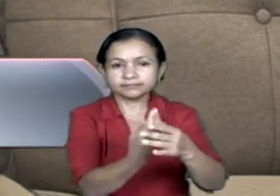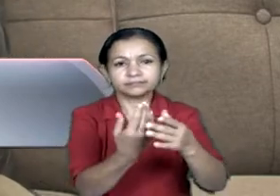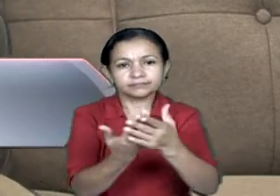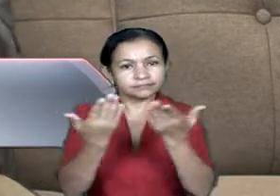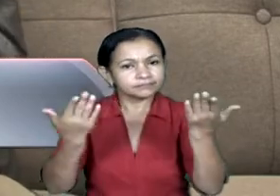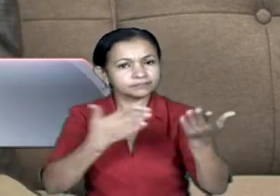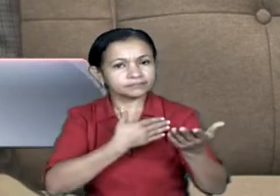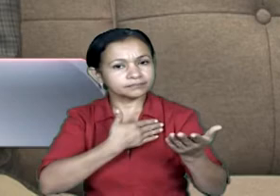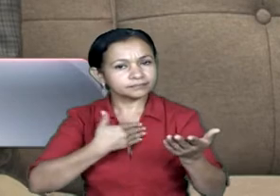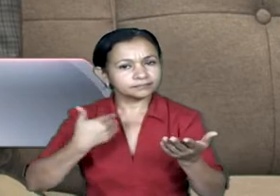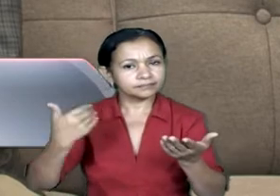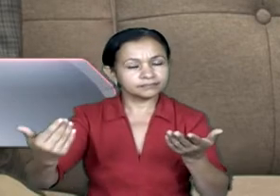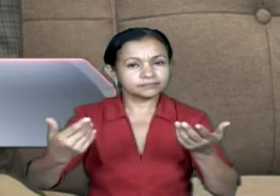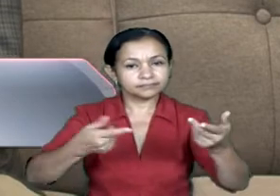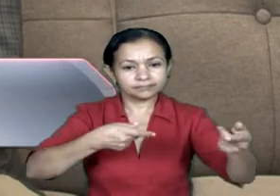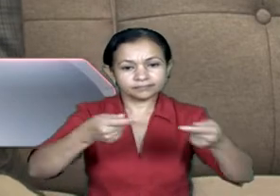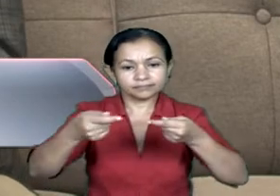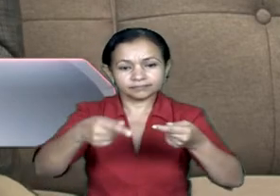Para elevar